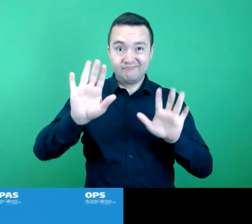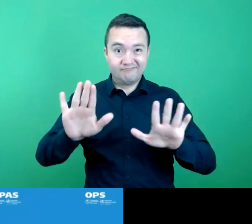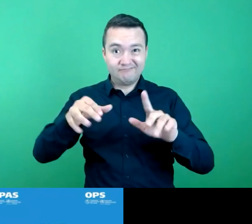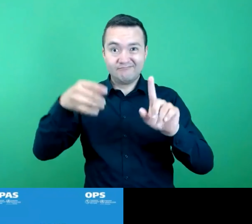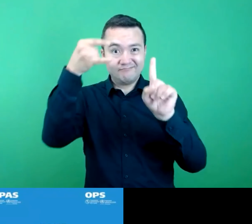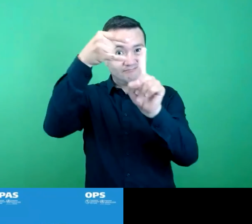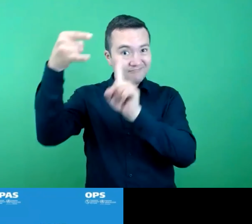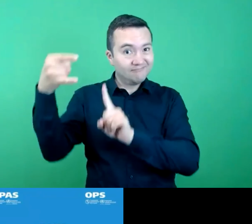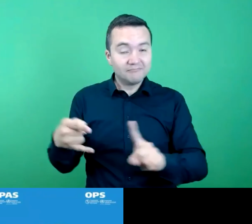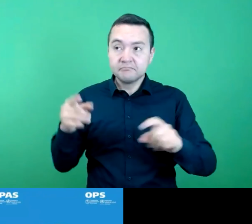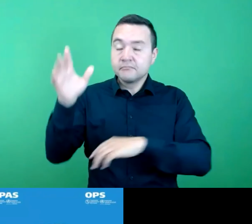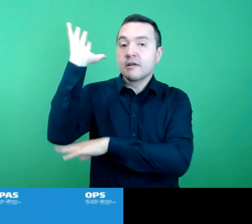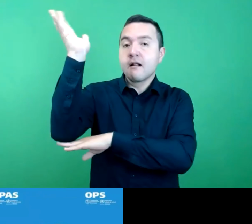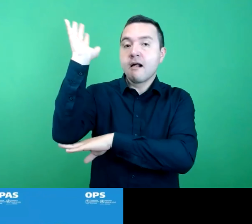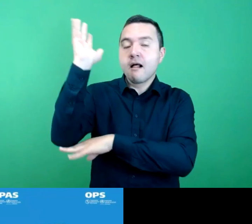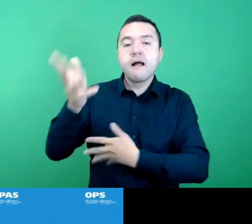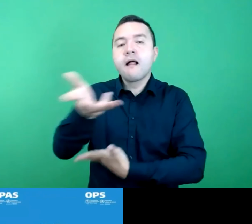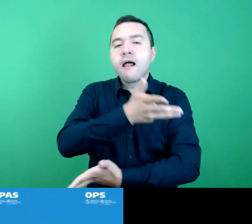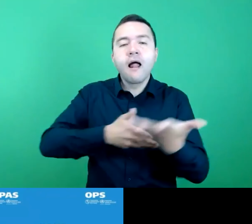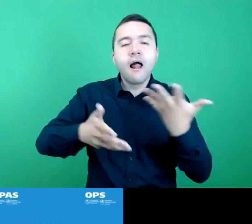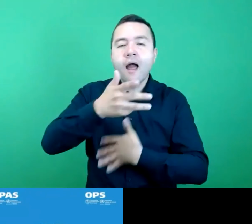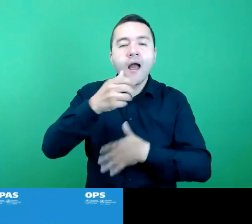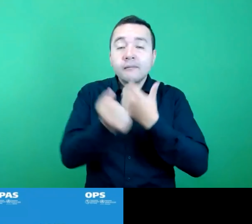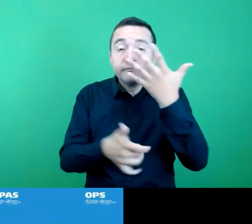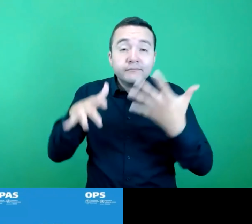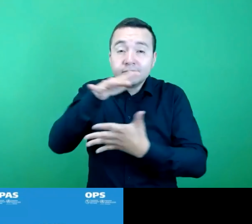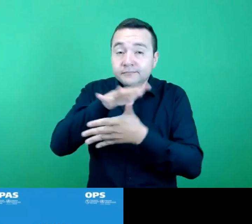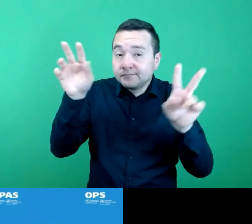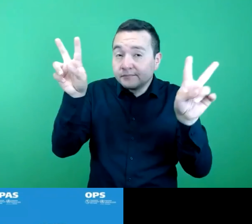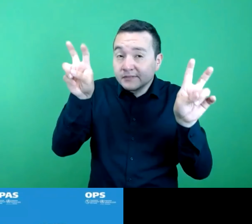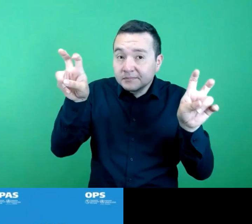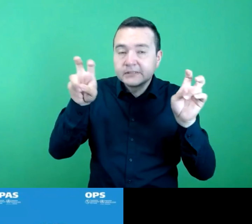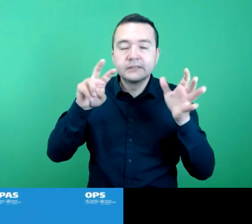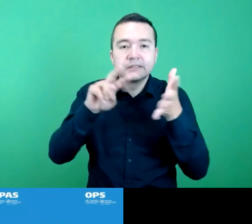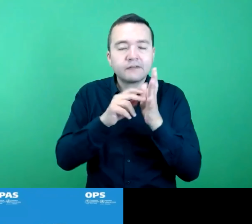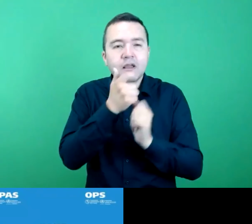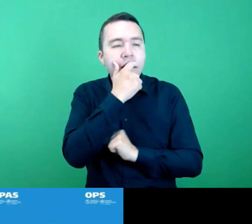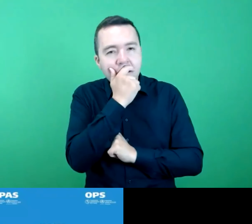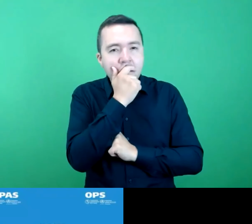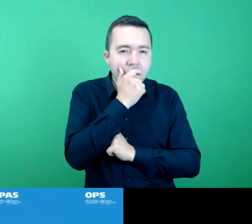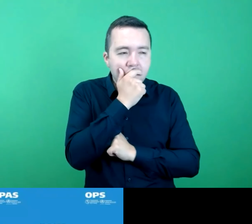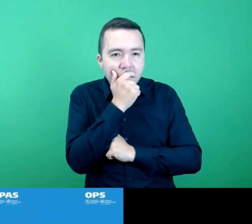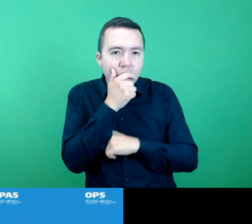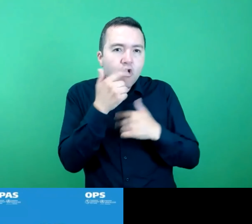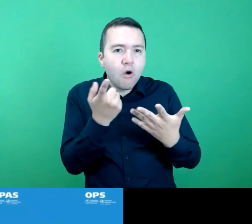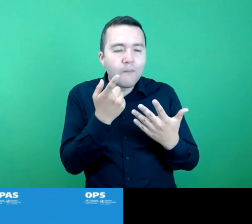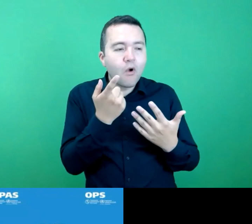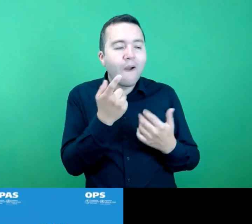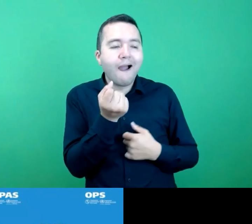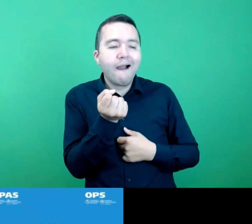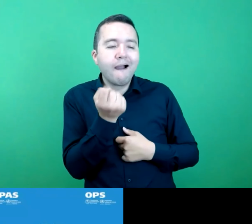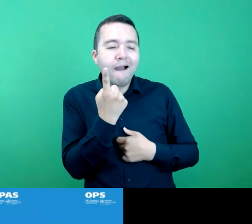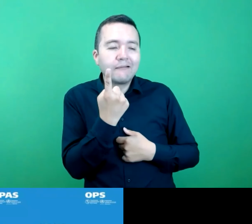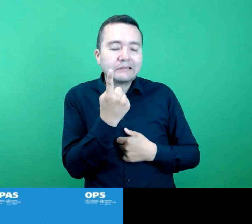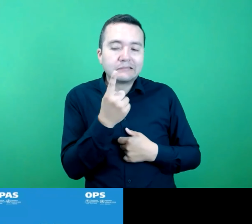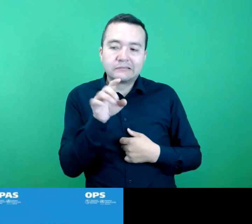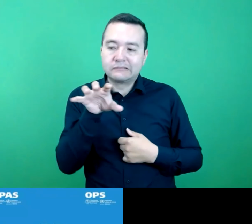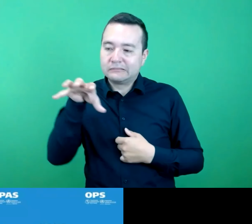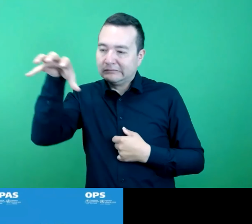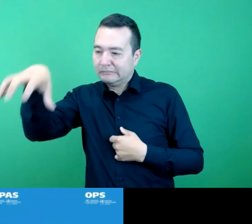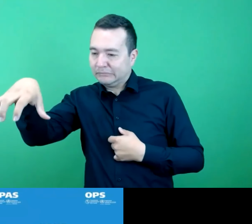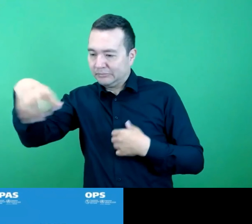de reconocer y abordar la asimetría profunda de la relación entre pacientes